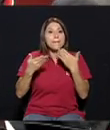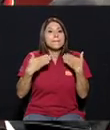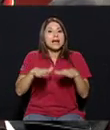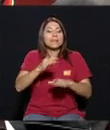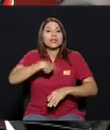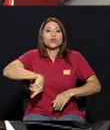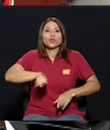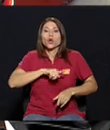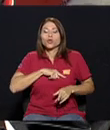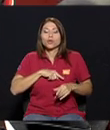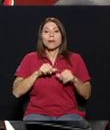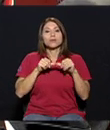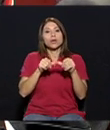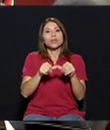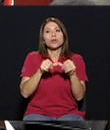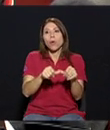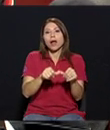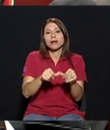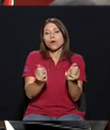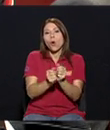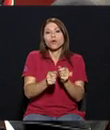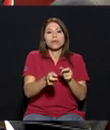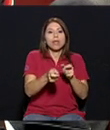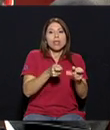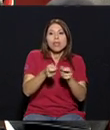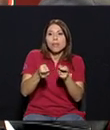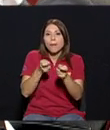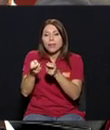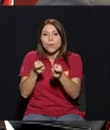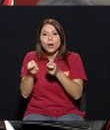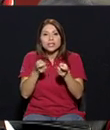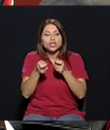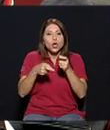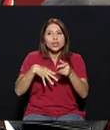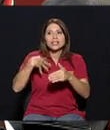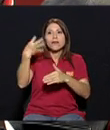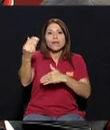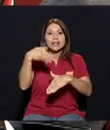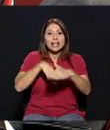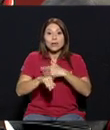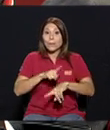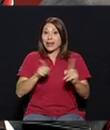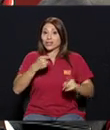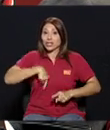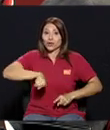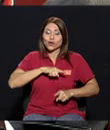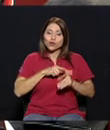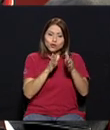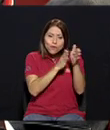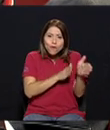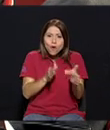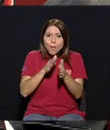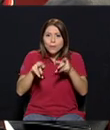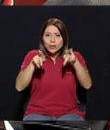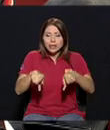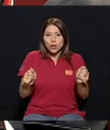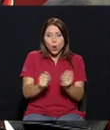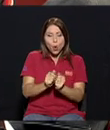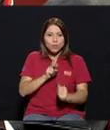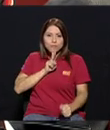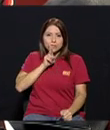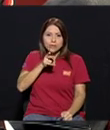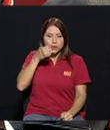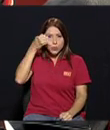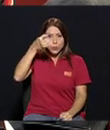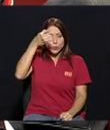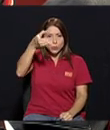Más bien, vamos a ser objeto de manipulación de todo tipo, desde fuera y desde dentro. Mientras que si formamos gente con una